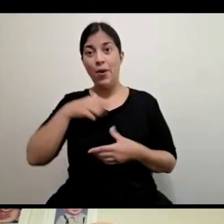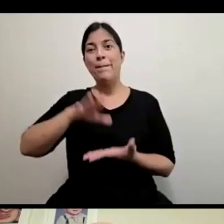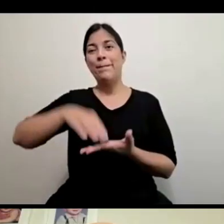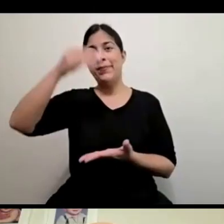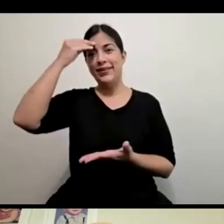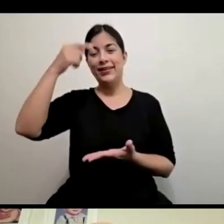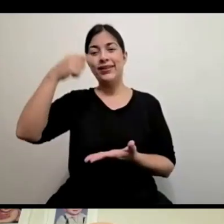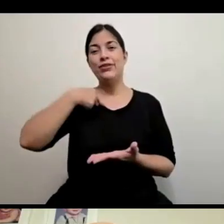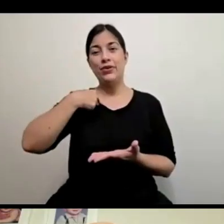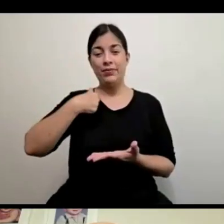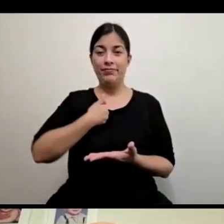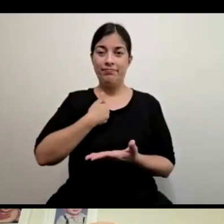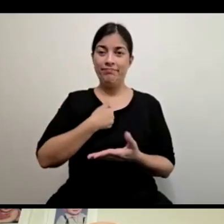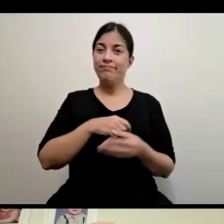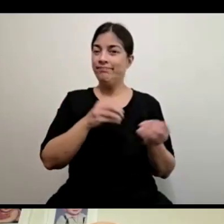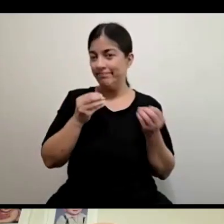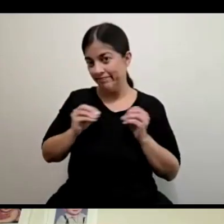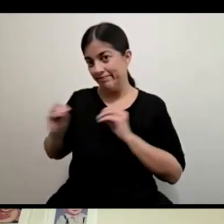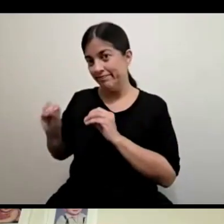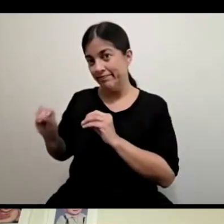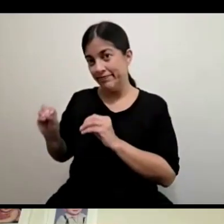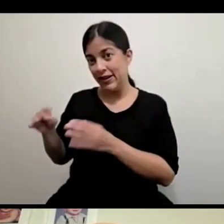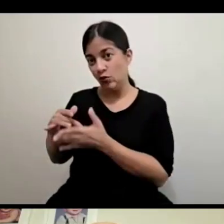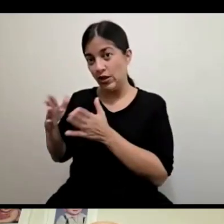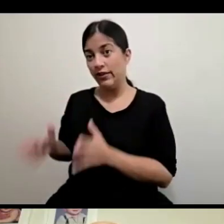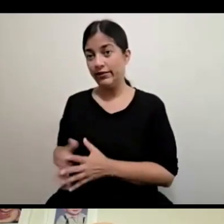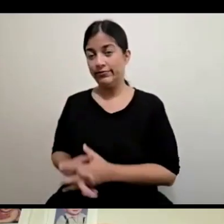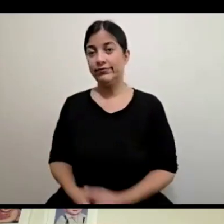también pasar las conferencias a los estudiantes, leer las conferencias a los estudiantes.